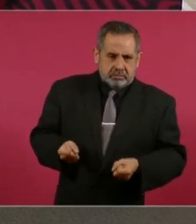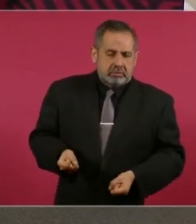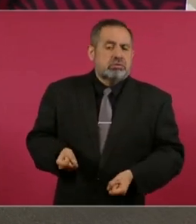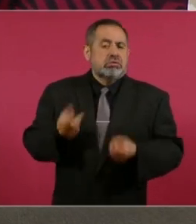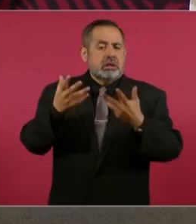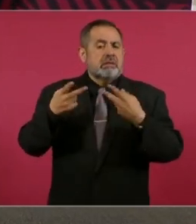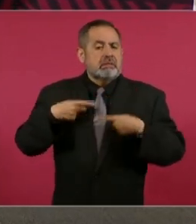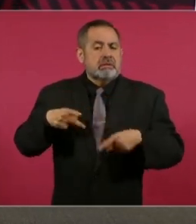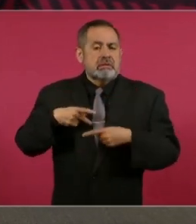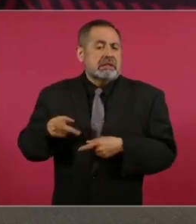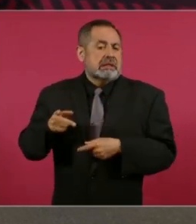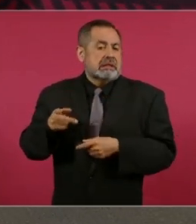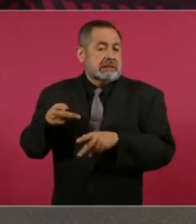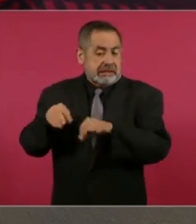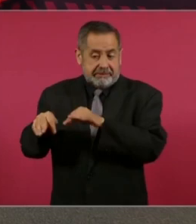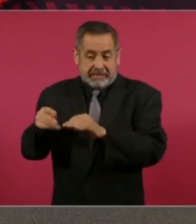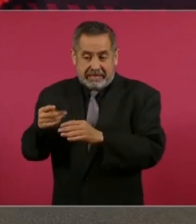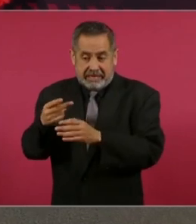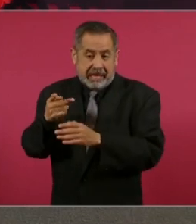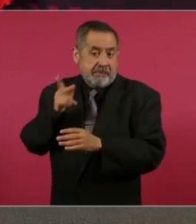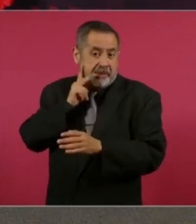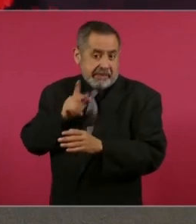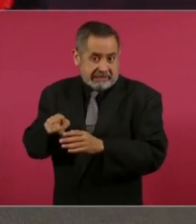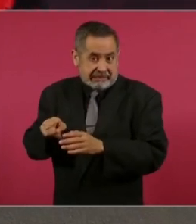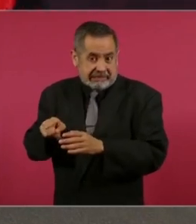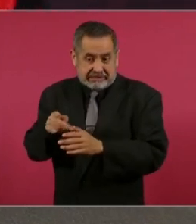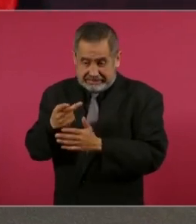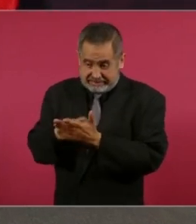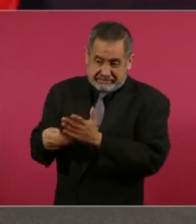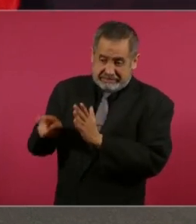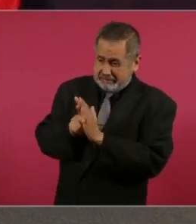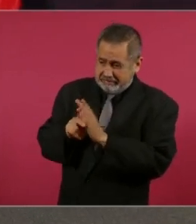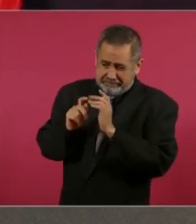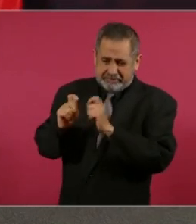trabajadores petroleros en el tiempo que llevamos